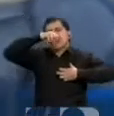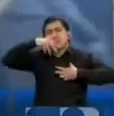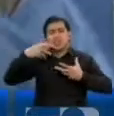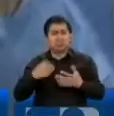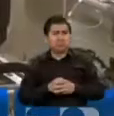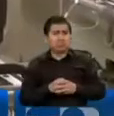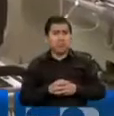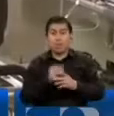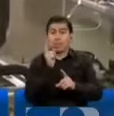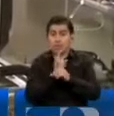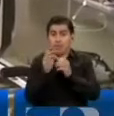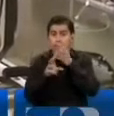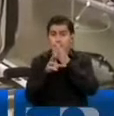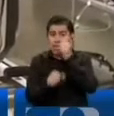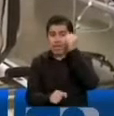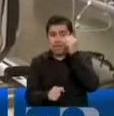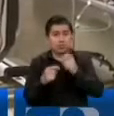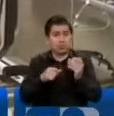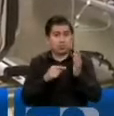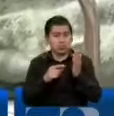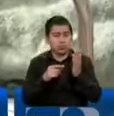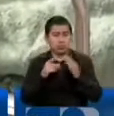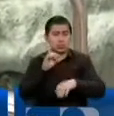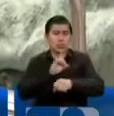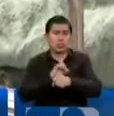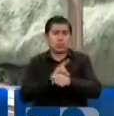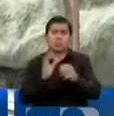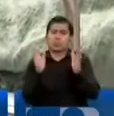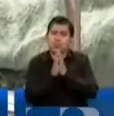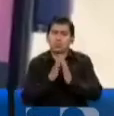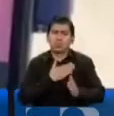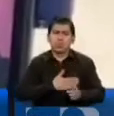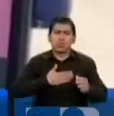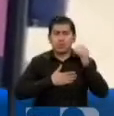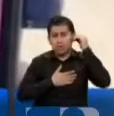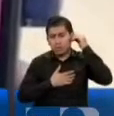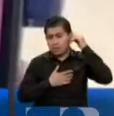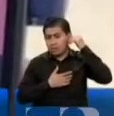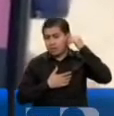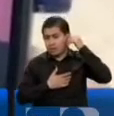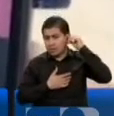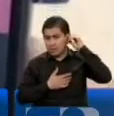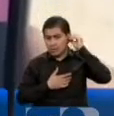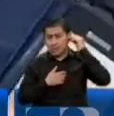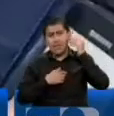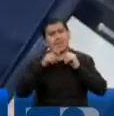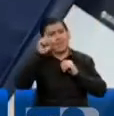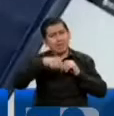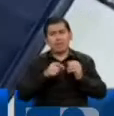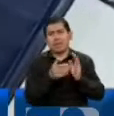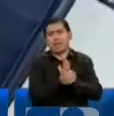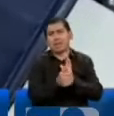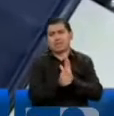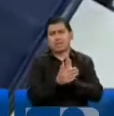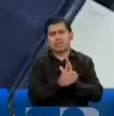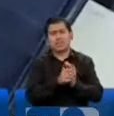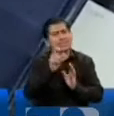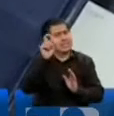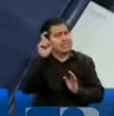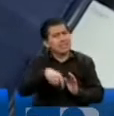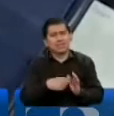la Federación Médica Ecuatoriana, solicitan al gobierno impulsar capacitaciones y terapias psicológicas para todos los